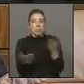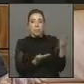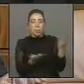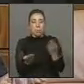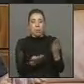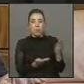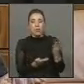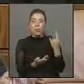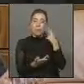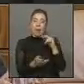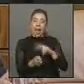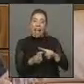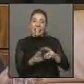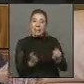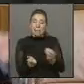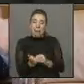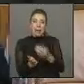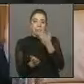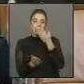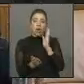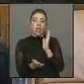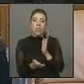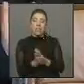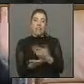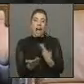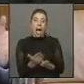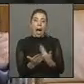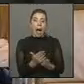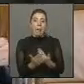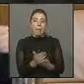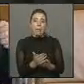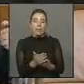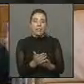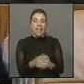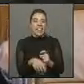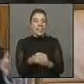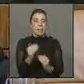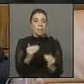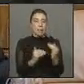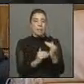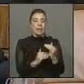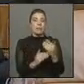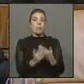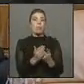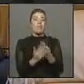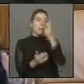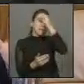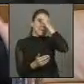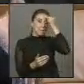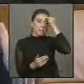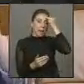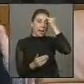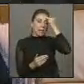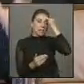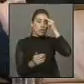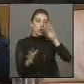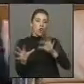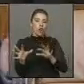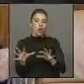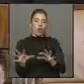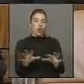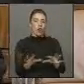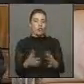Y entonces para producir más y mejor tenemos que aprovechar la extemporaneidad. Podríamos nosotros estar llegando en marzo con recursos